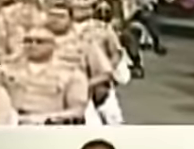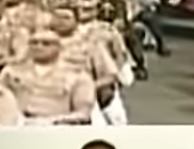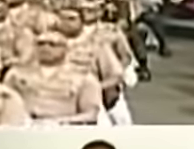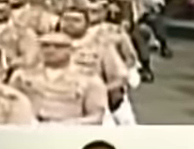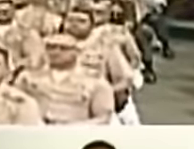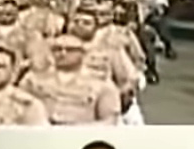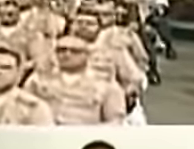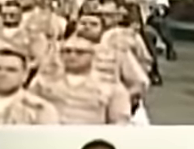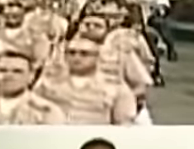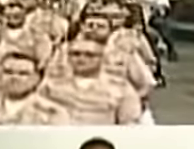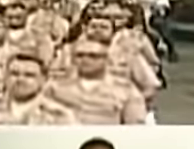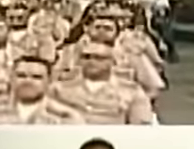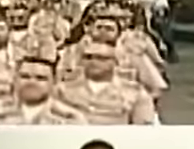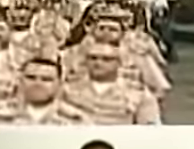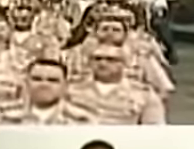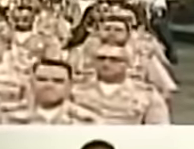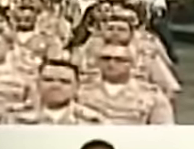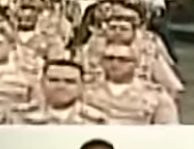ahora